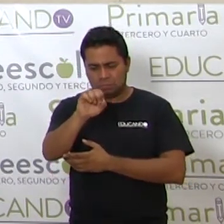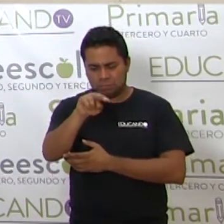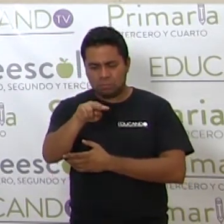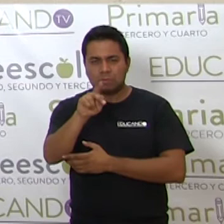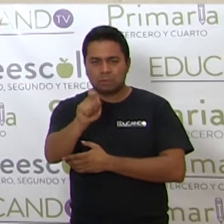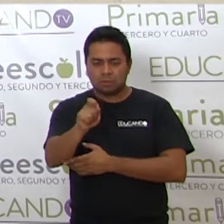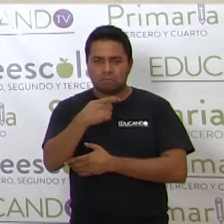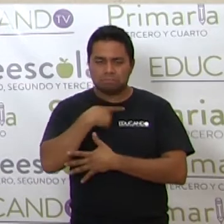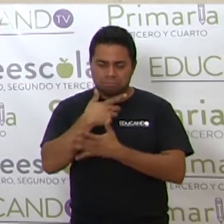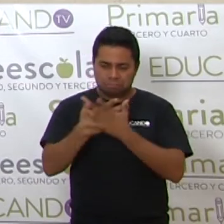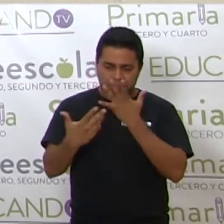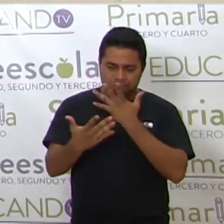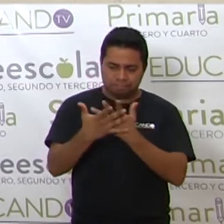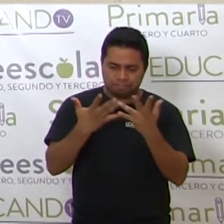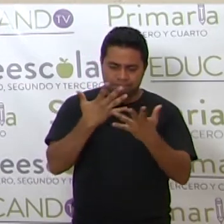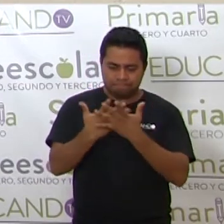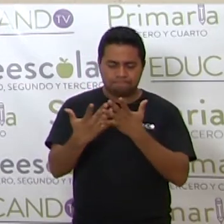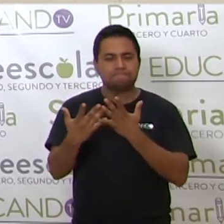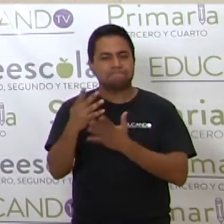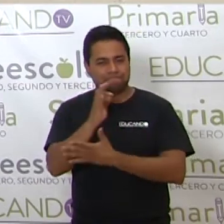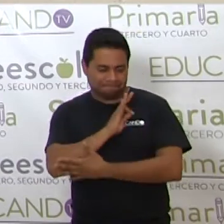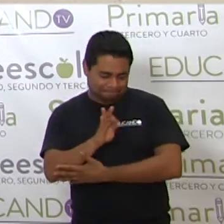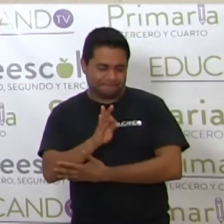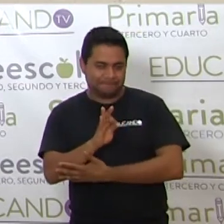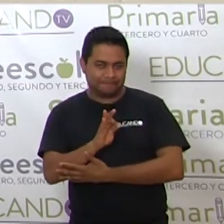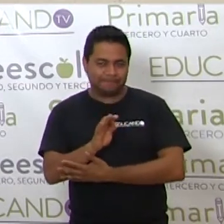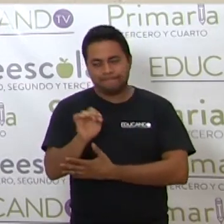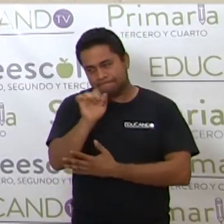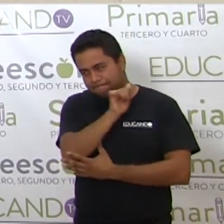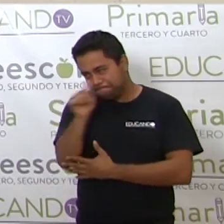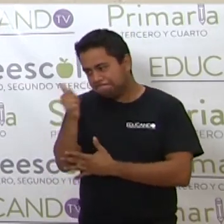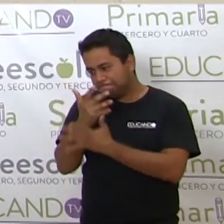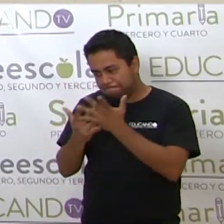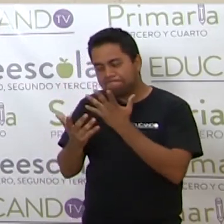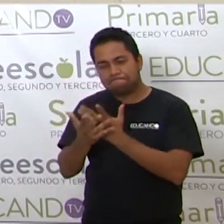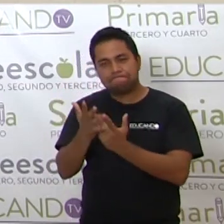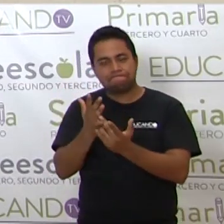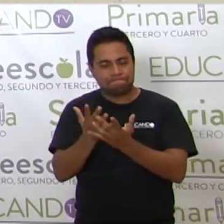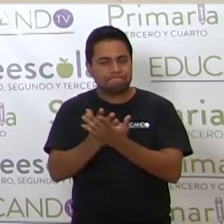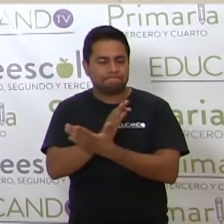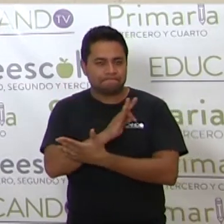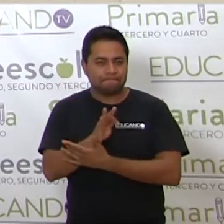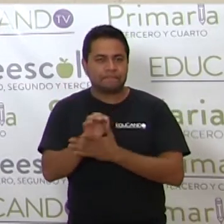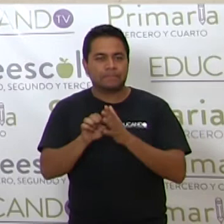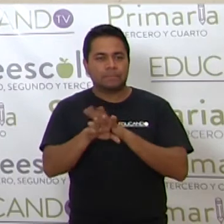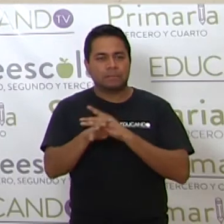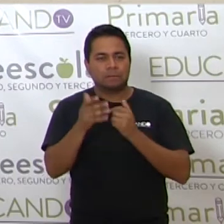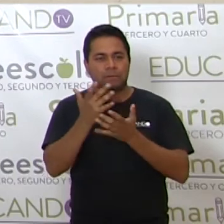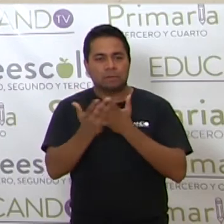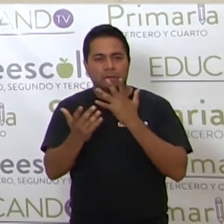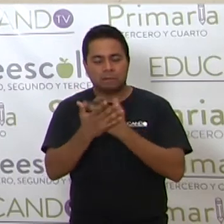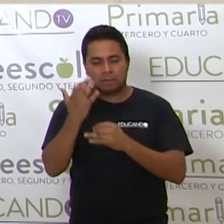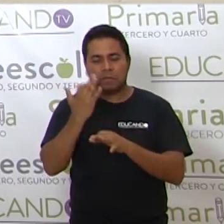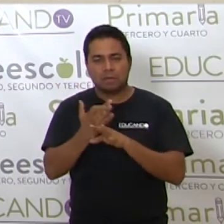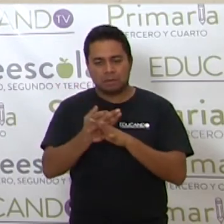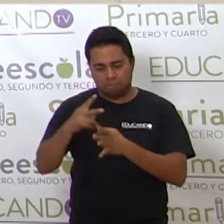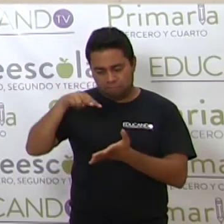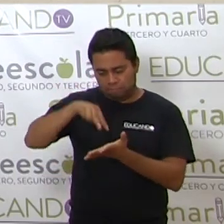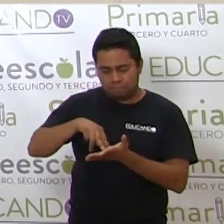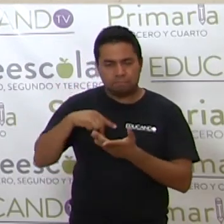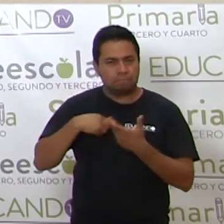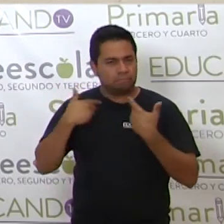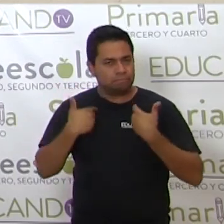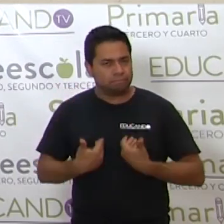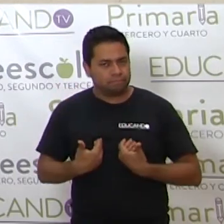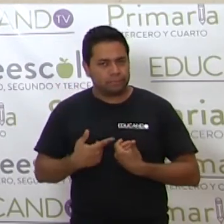que yo puedo hacer lo que otros pueden hacer cuál es la acción que estoy haciendo en este momento